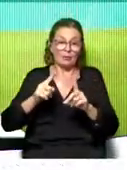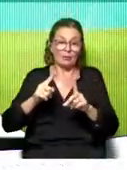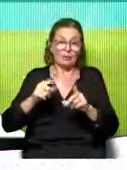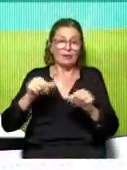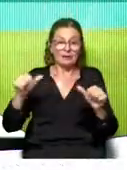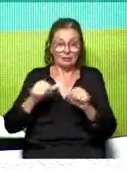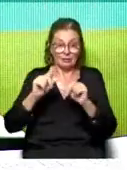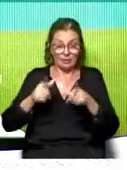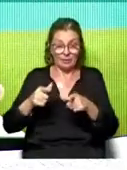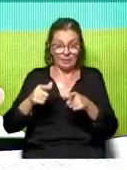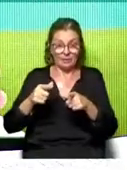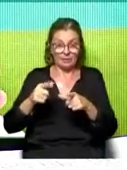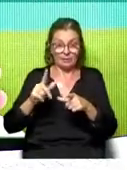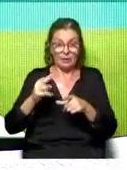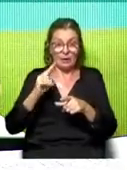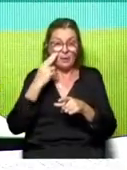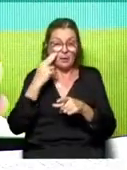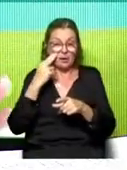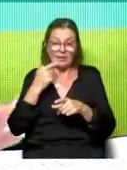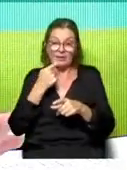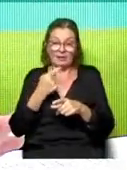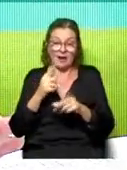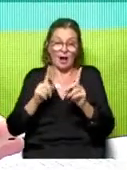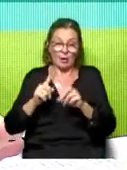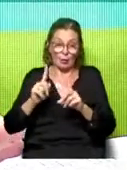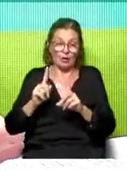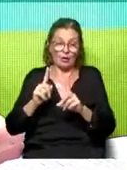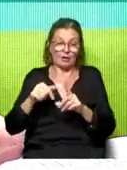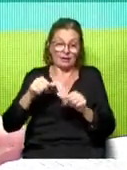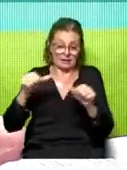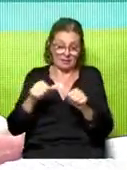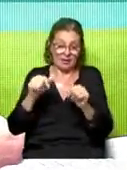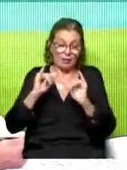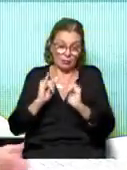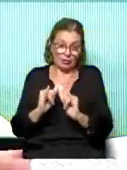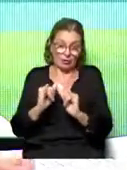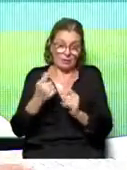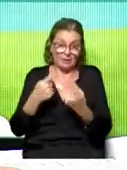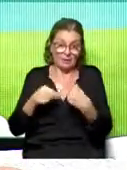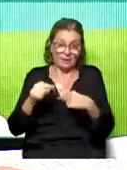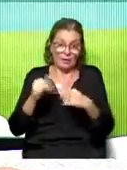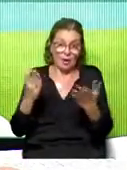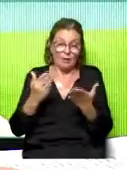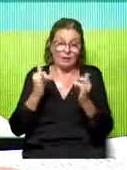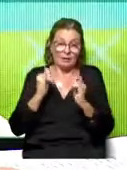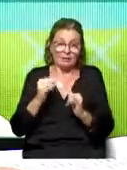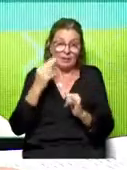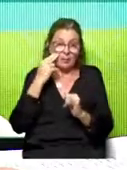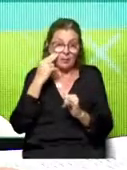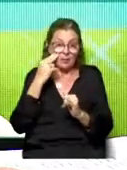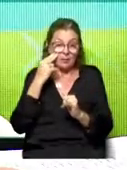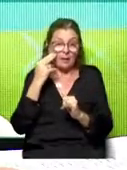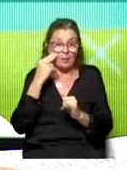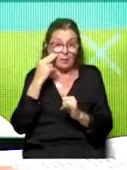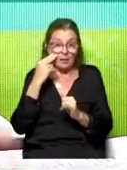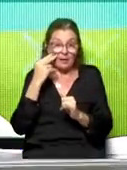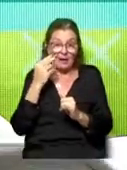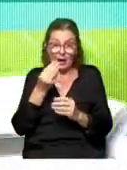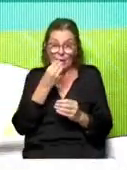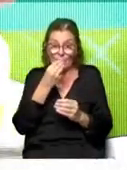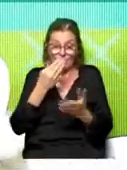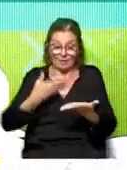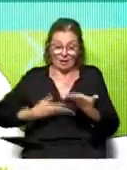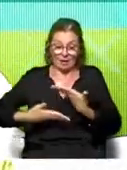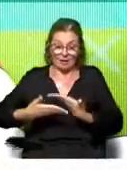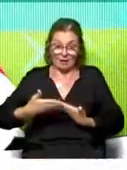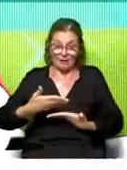hicieron y tampoco tengo ningún problema en decir en algunas cosas que se hicieron. Pero ahora sí estamos en problemas. Y el problema de seguridad alimentaria es grave,